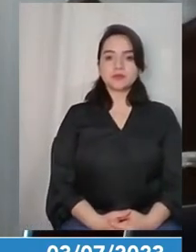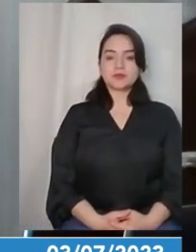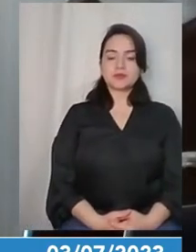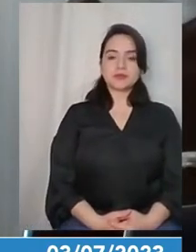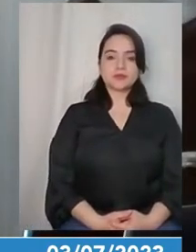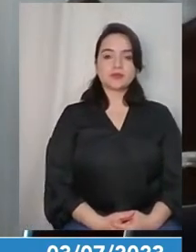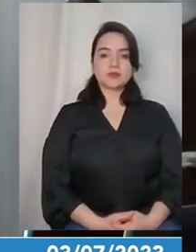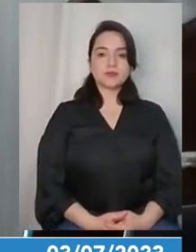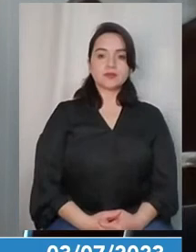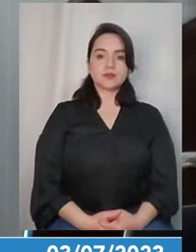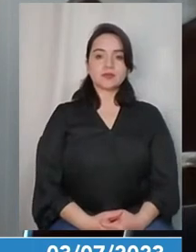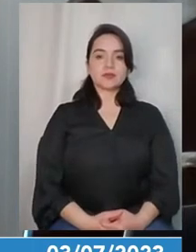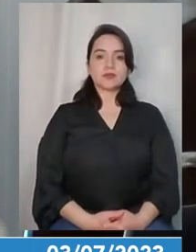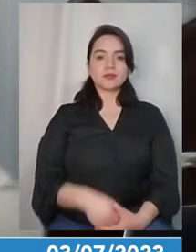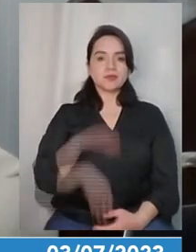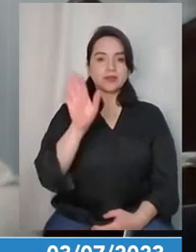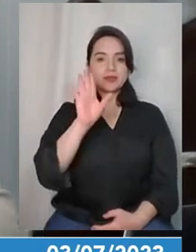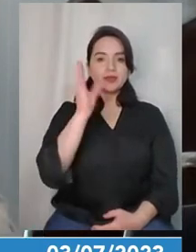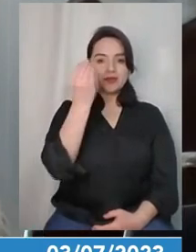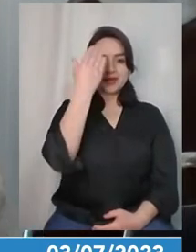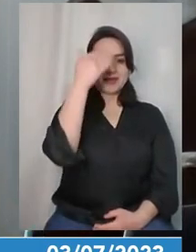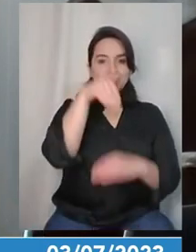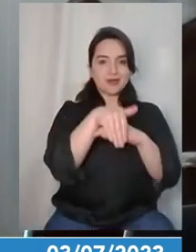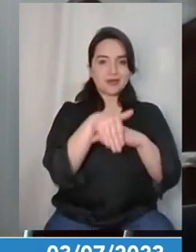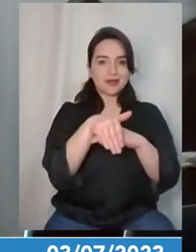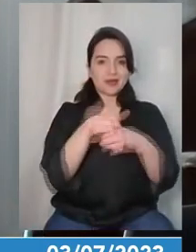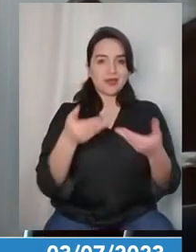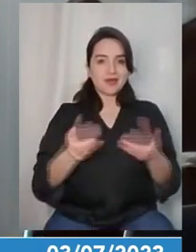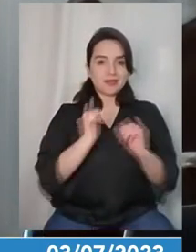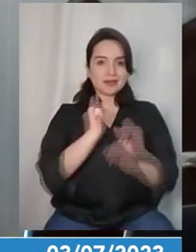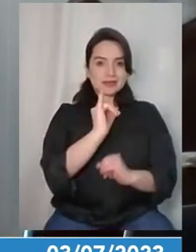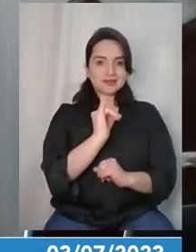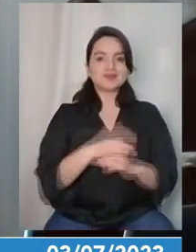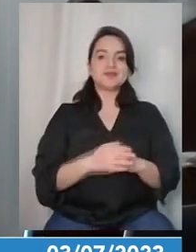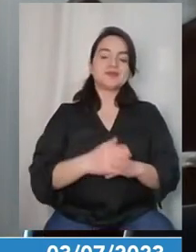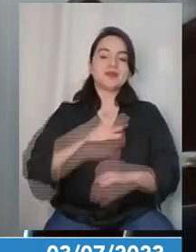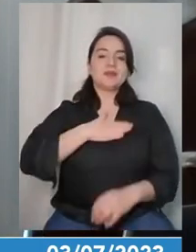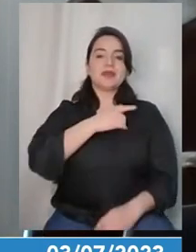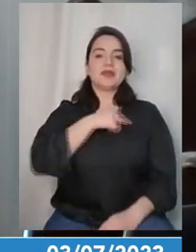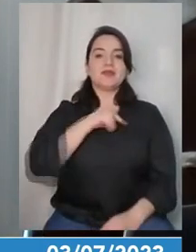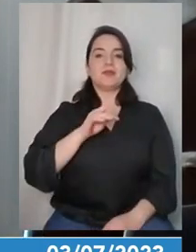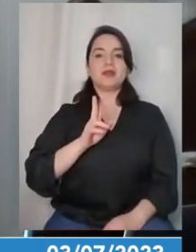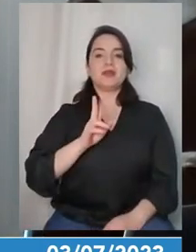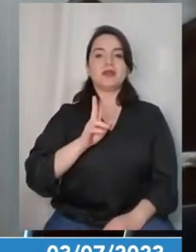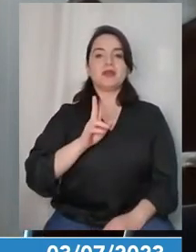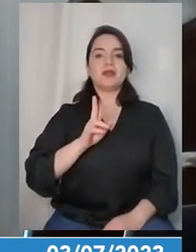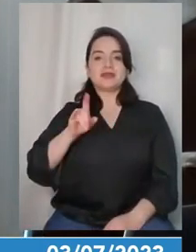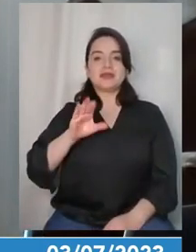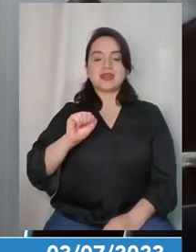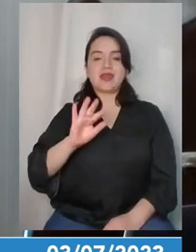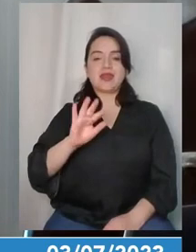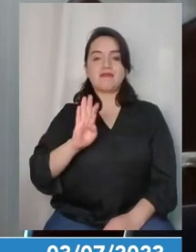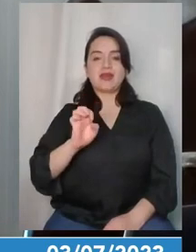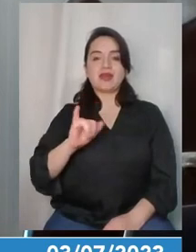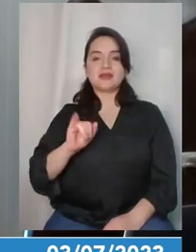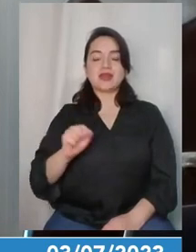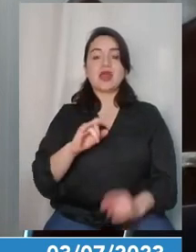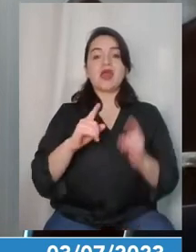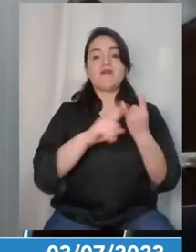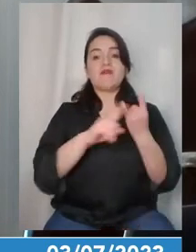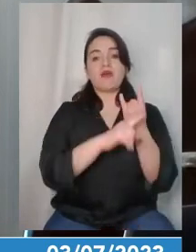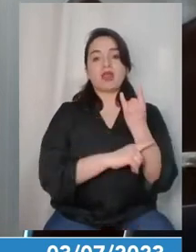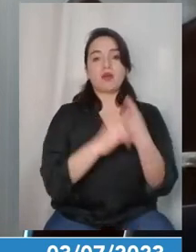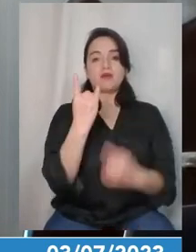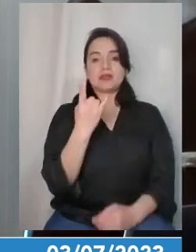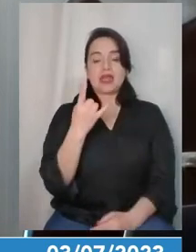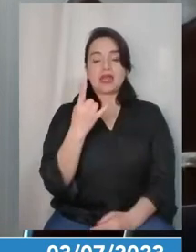Hola, muy buenas tardes. Ahí sí. Mi nombre es Francisca Baeza, soy abogada de la Universidad de Chile. Vengo en representación